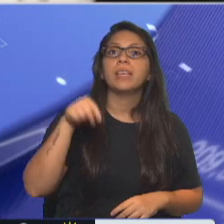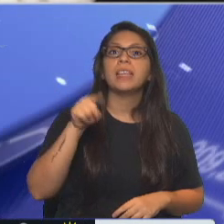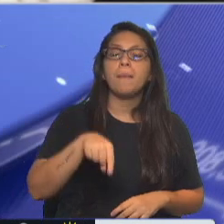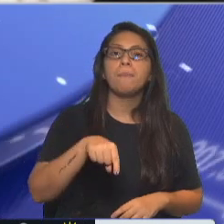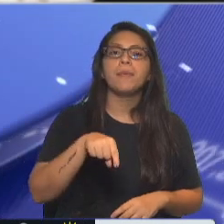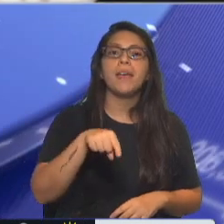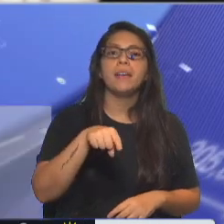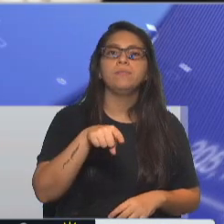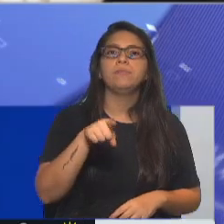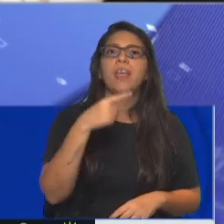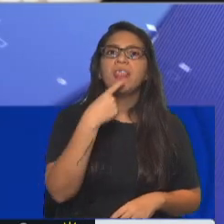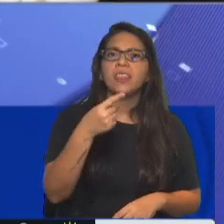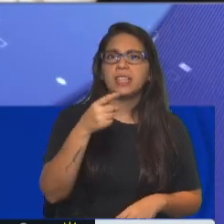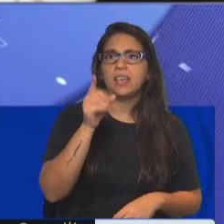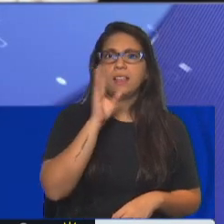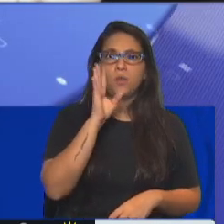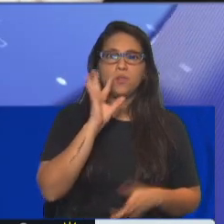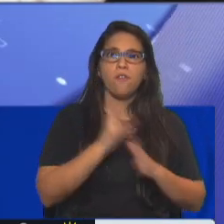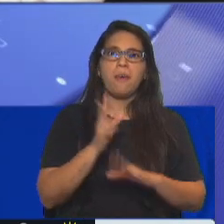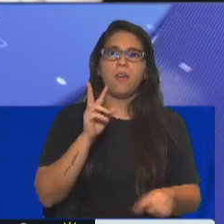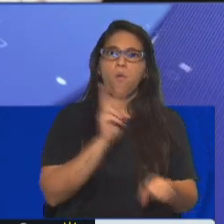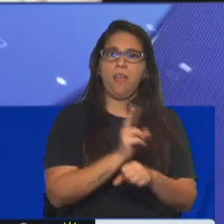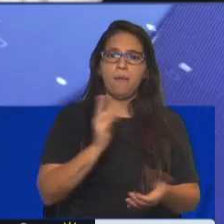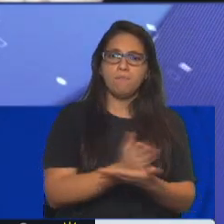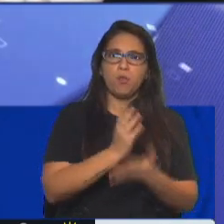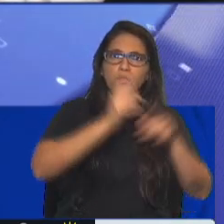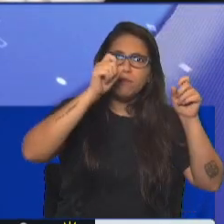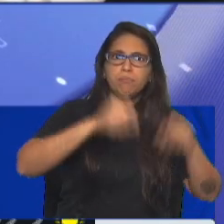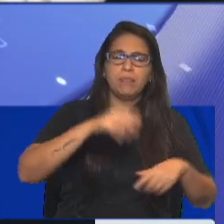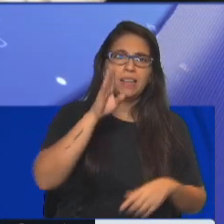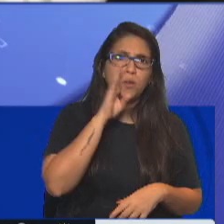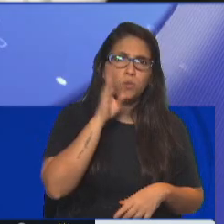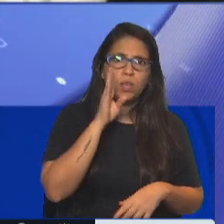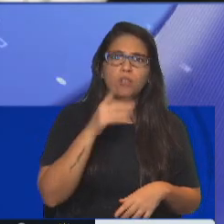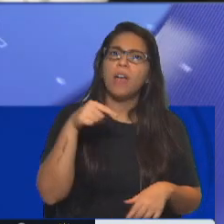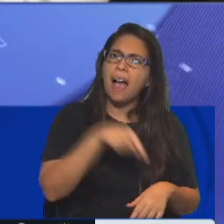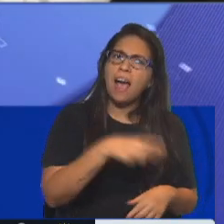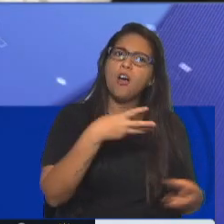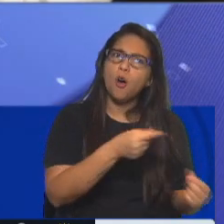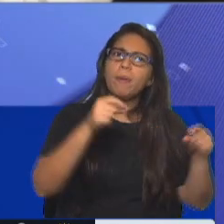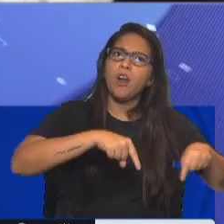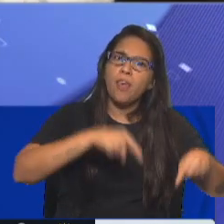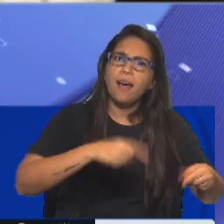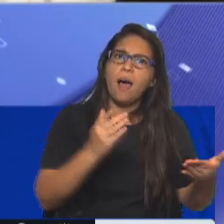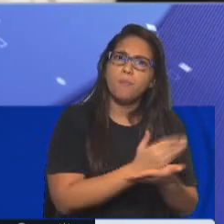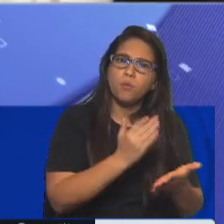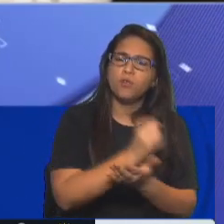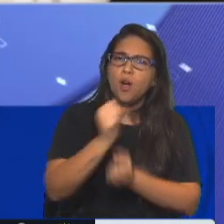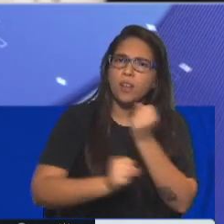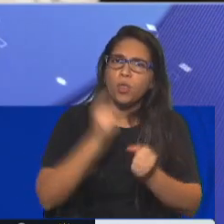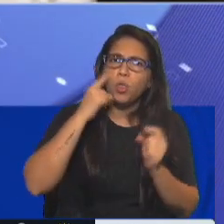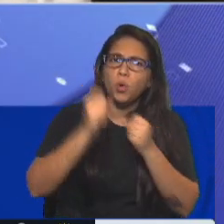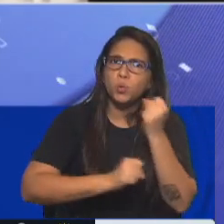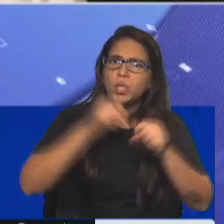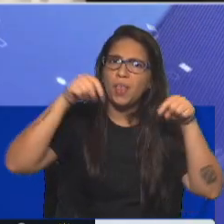¿no? De consuman lo que se hace acá en Estados Unidos y demás. ¿Crees que puede llegar a darle resultados en ese sentido? ¿O cómo